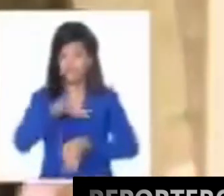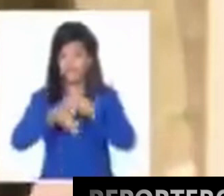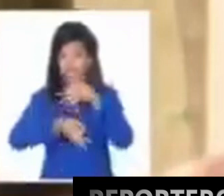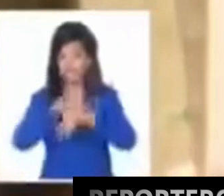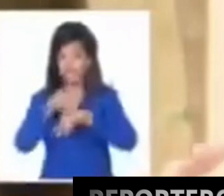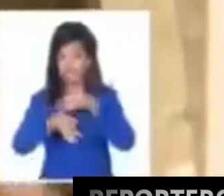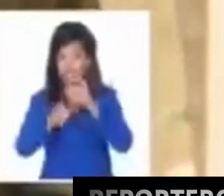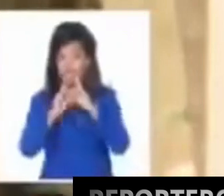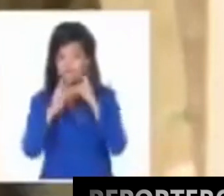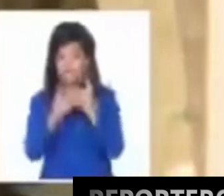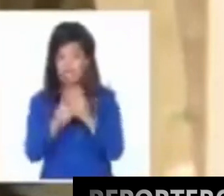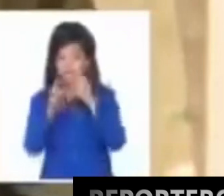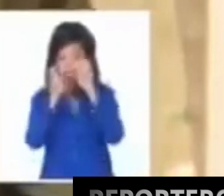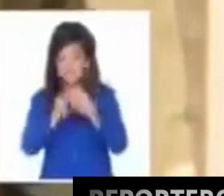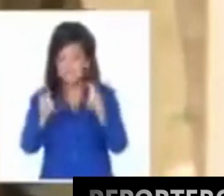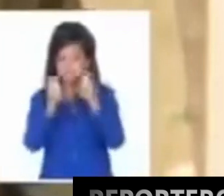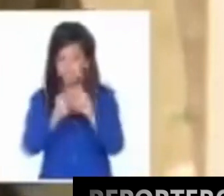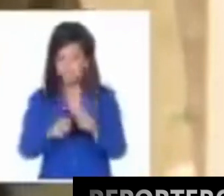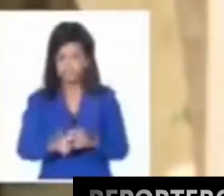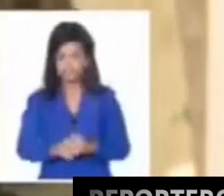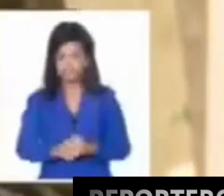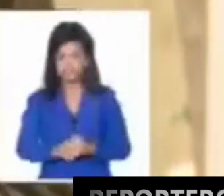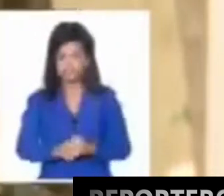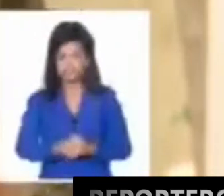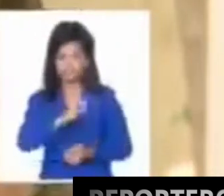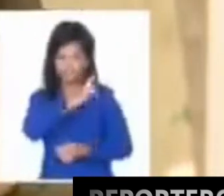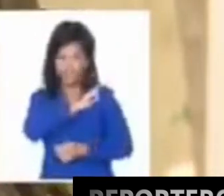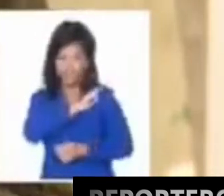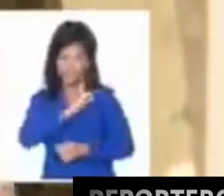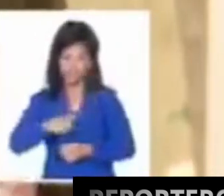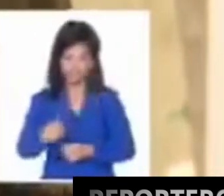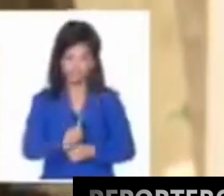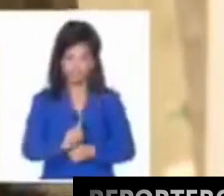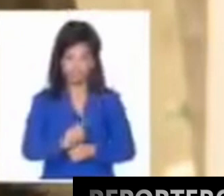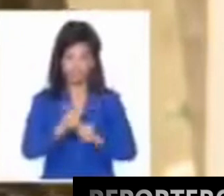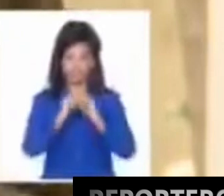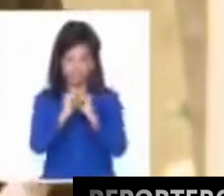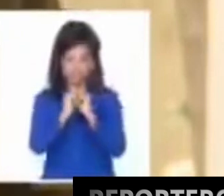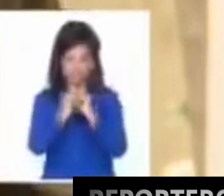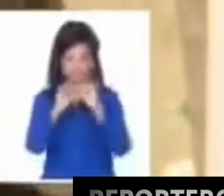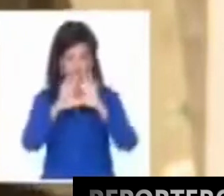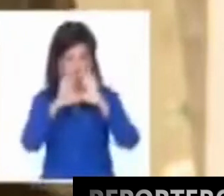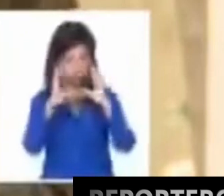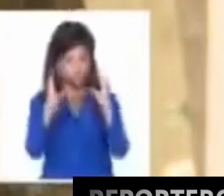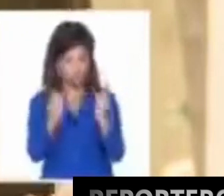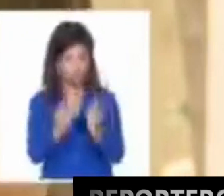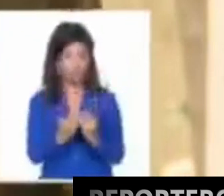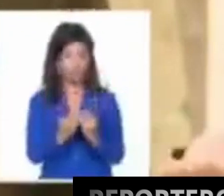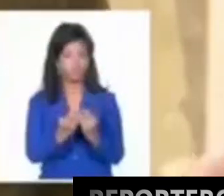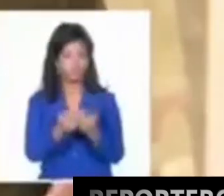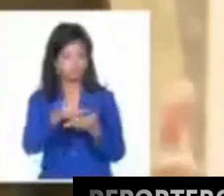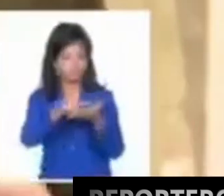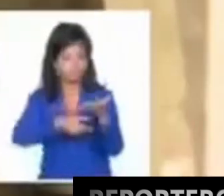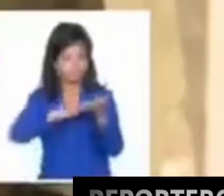hecho durante las investigaciones a las autoridades nuestras, las cuales incluso están acreditadas en las declaraciones